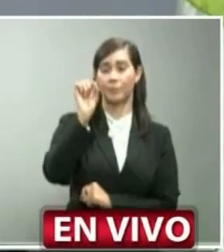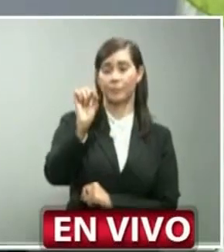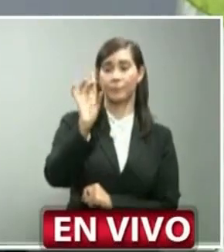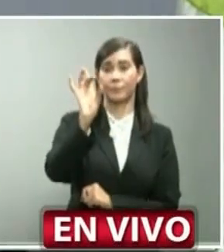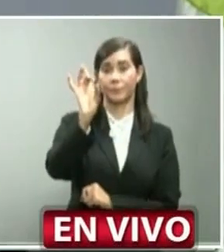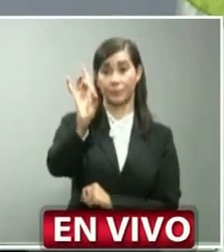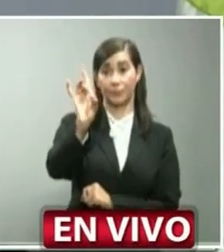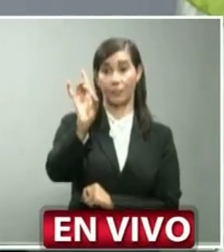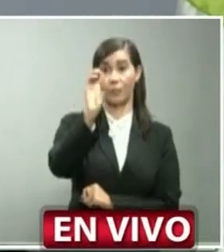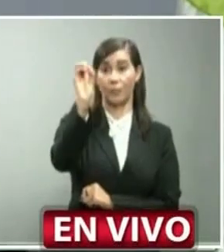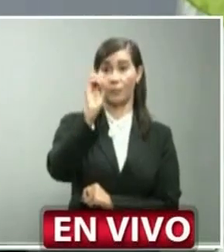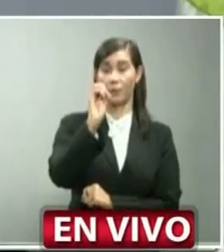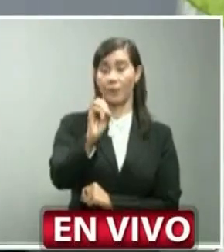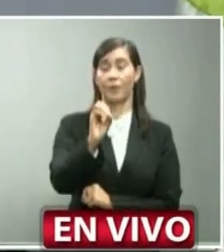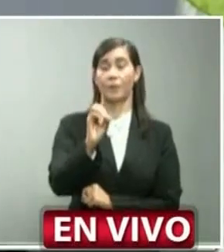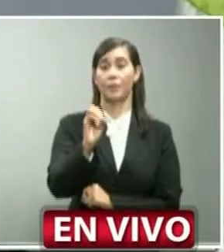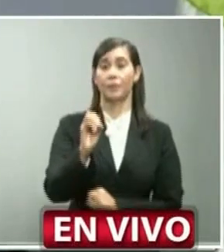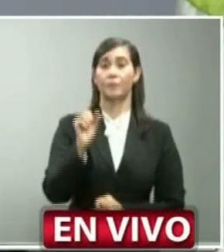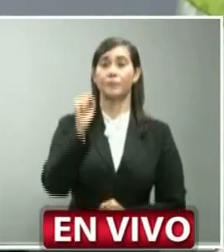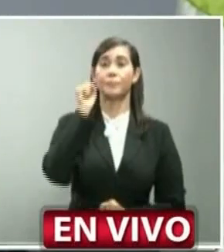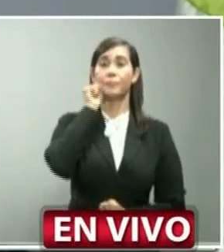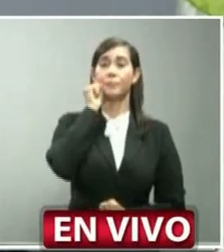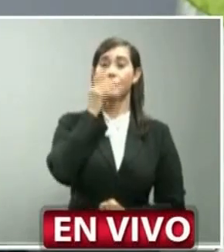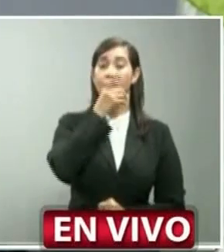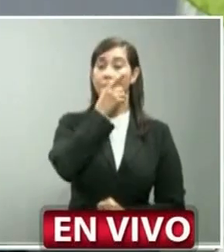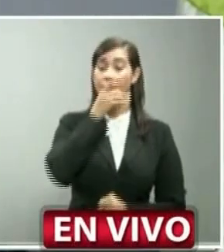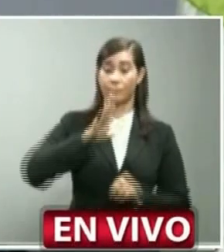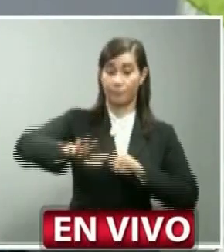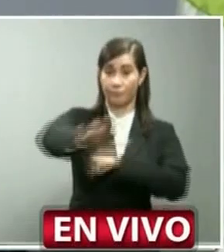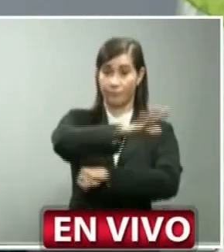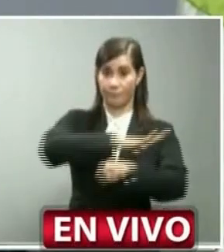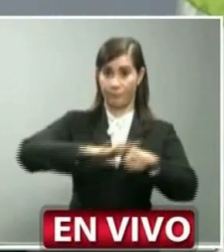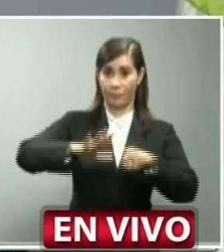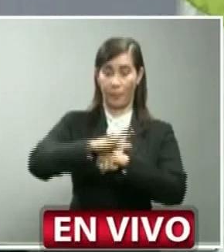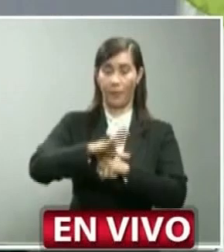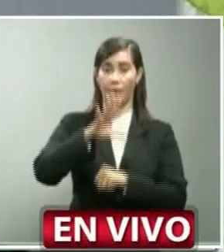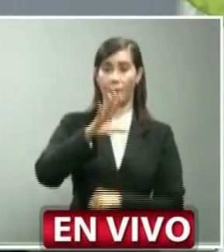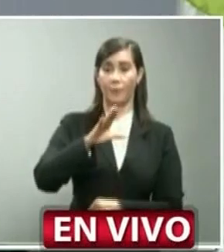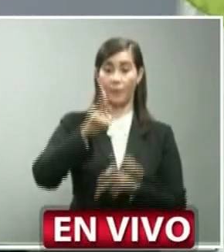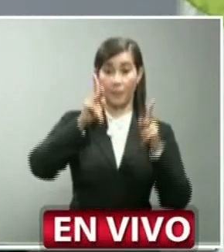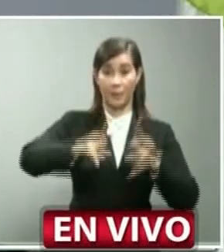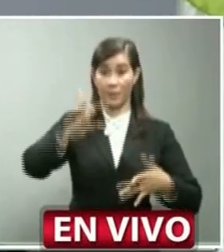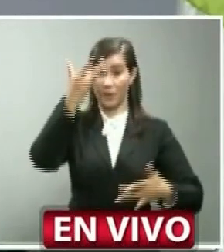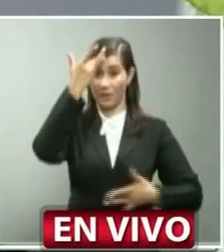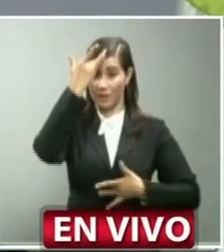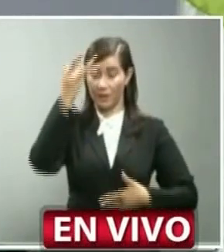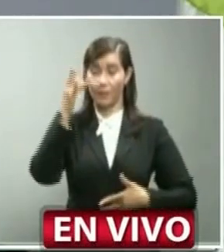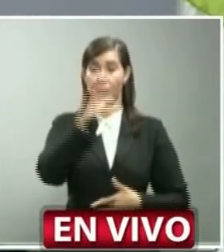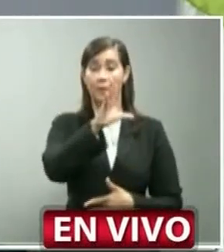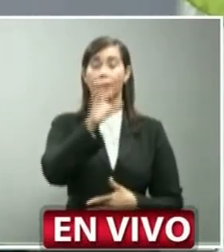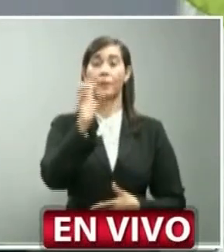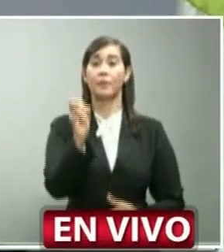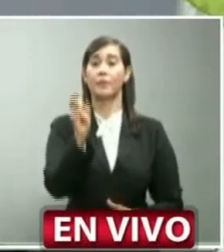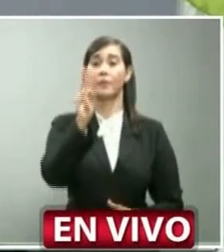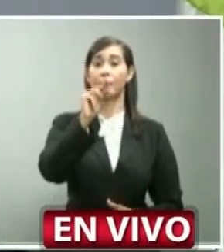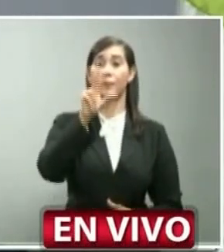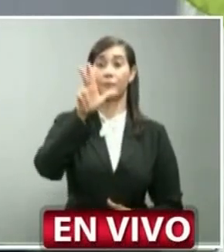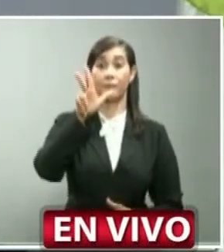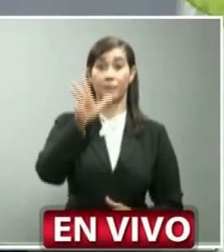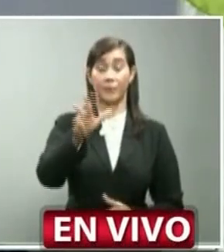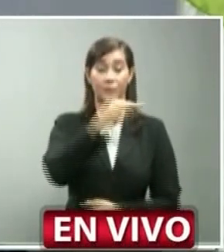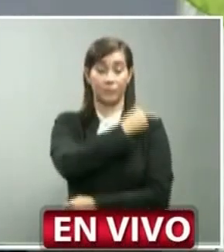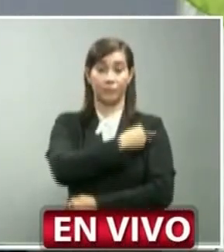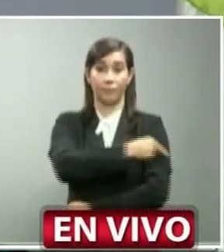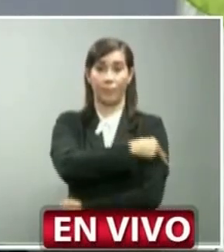69.8%. En el Gran Santo Domingo tenemos 523 personas hospitalizadas, de un total